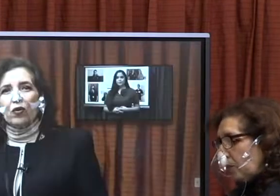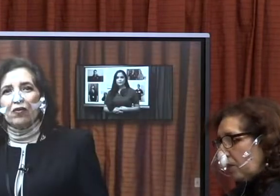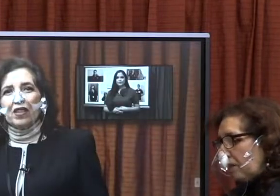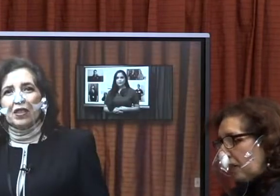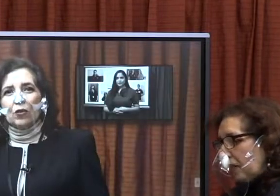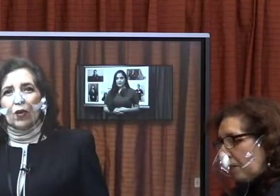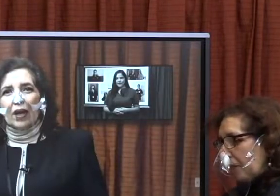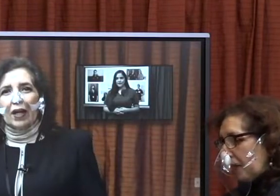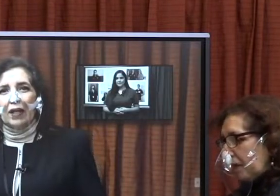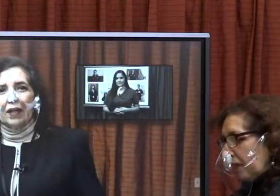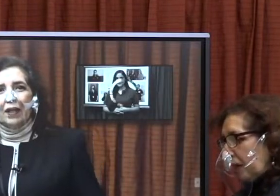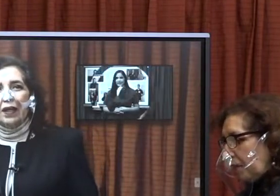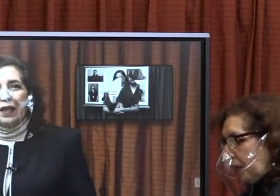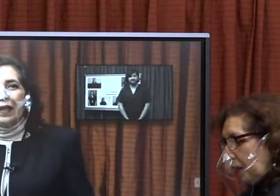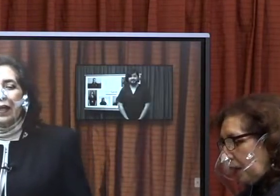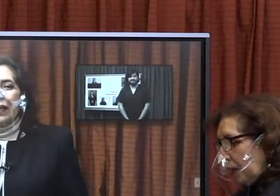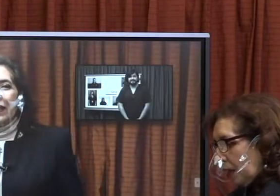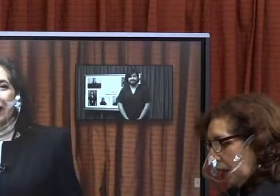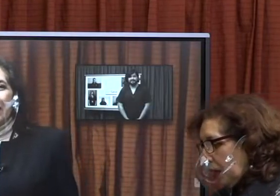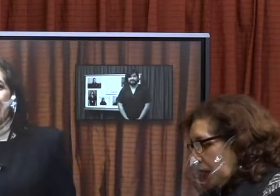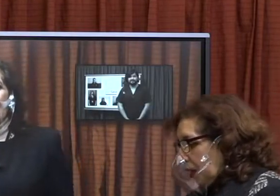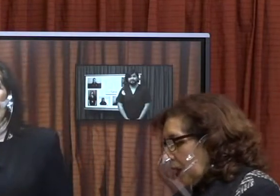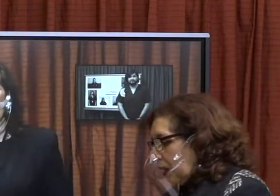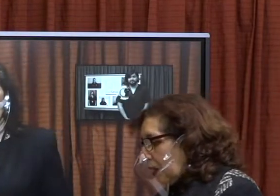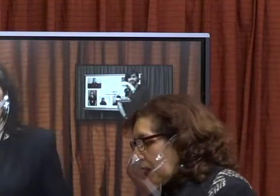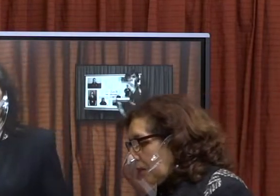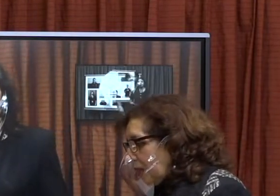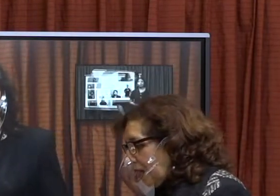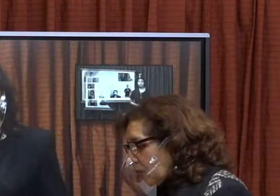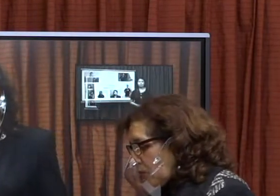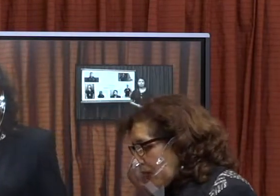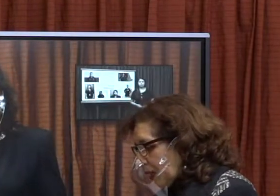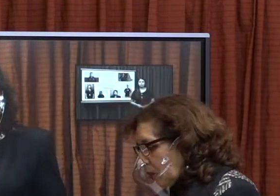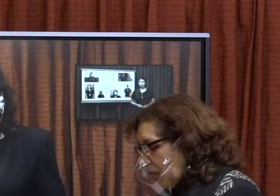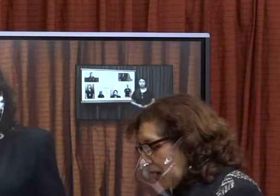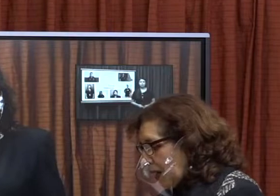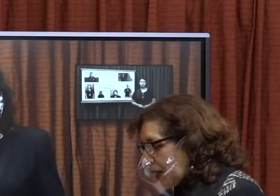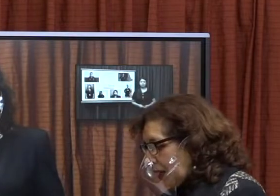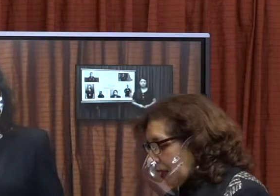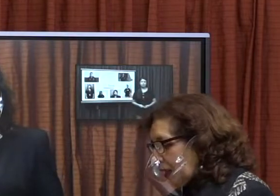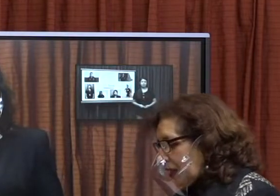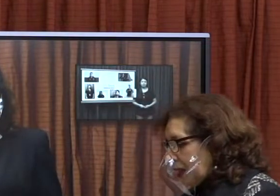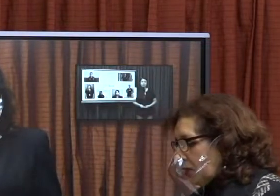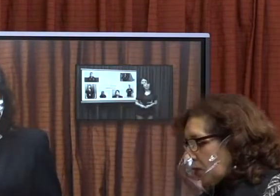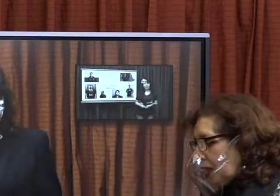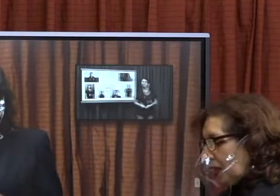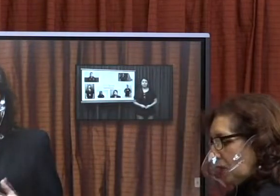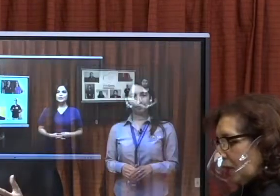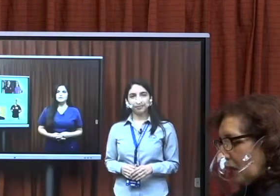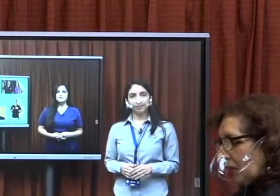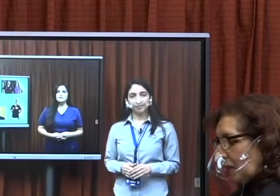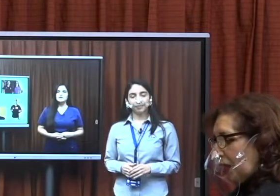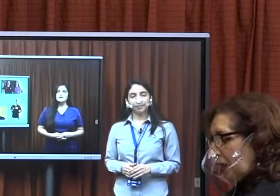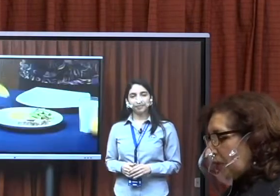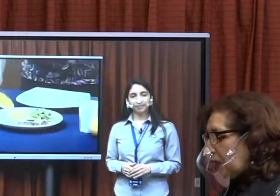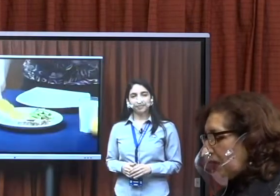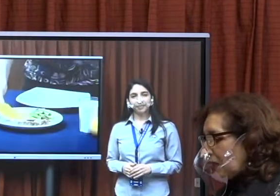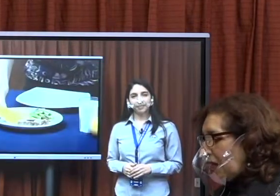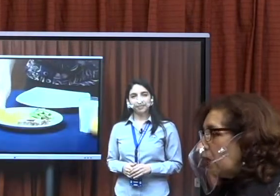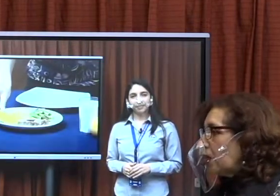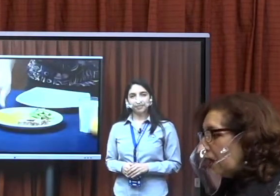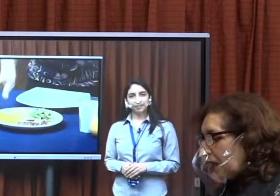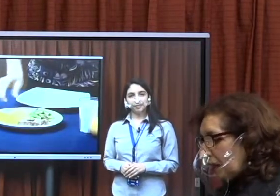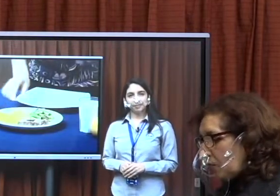propósito de Habilidades para la Vida. En mi caso en particular, la tarea que yo realizo está orientada a